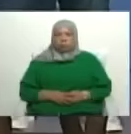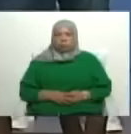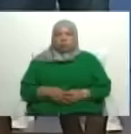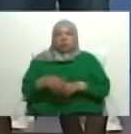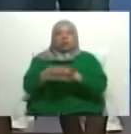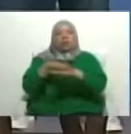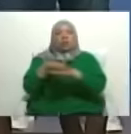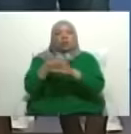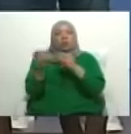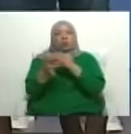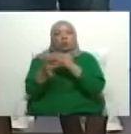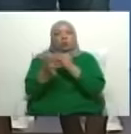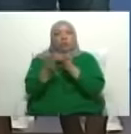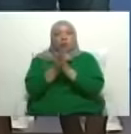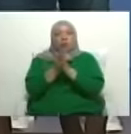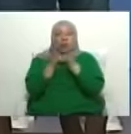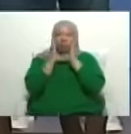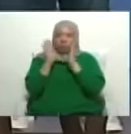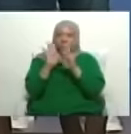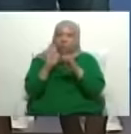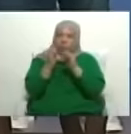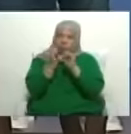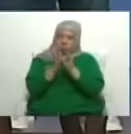José Gregorio Montiel García.